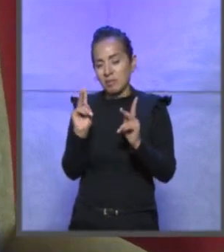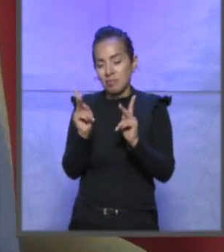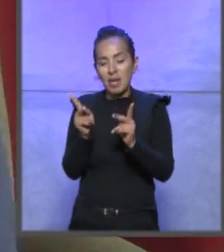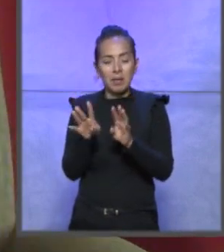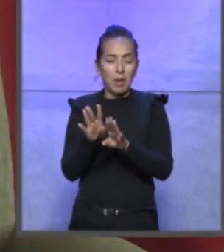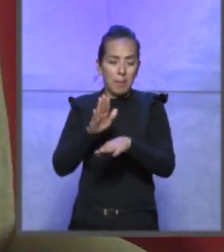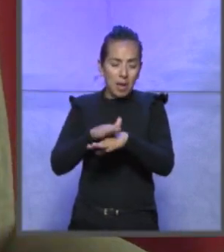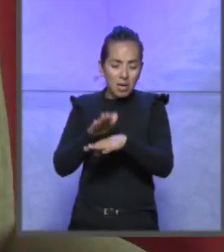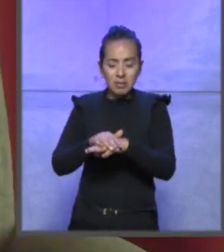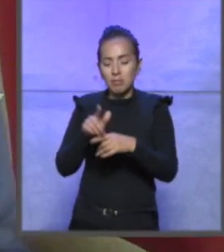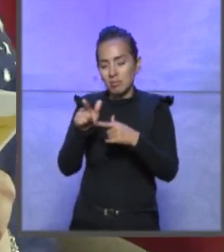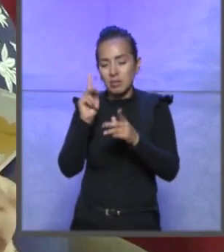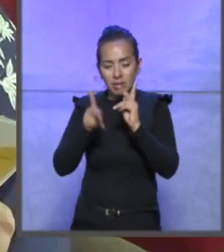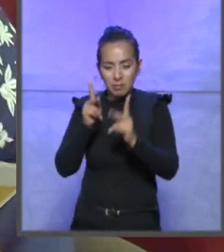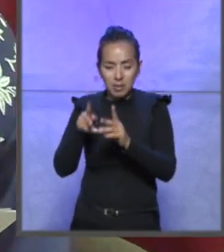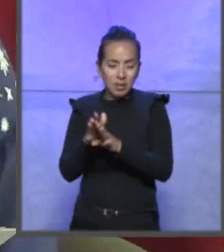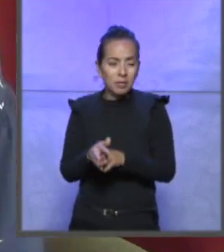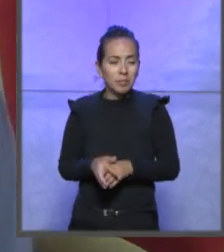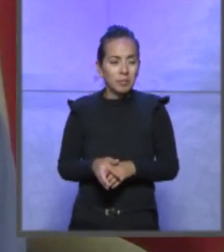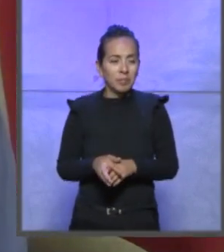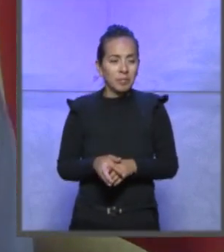platicar más, porque no les voy a soltar,